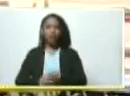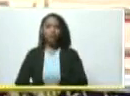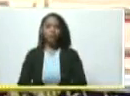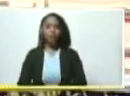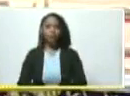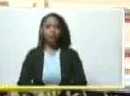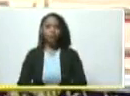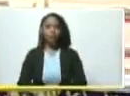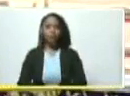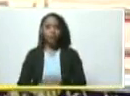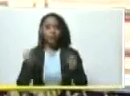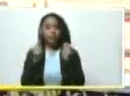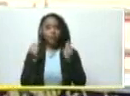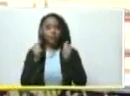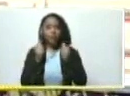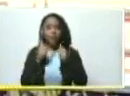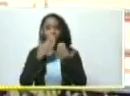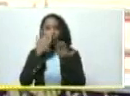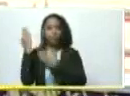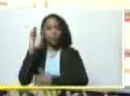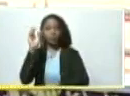El general del Frío.